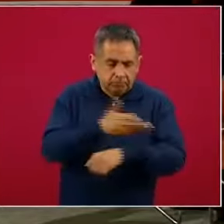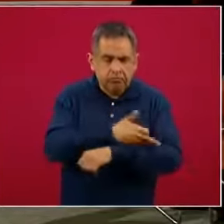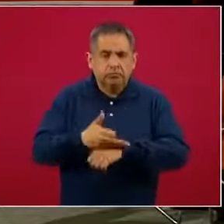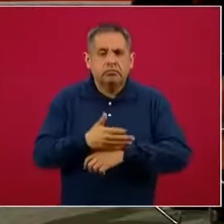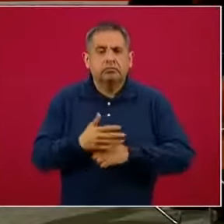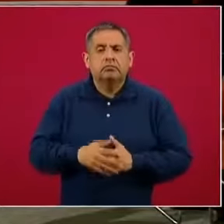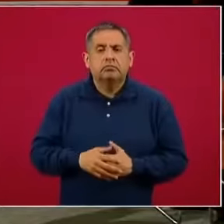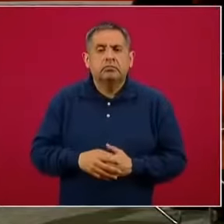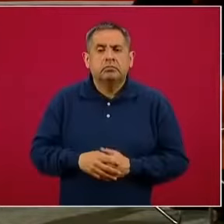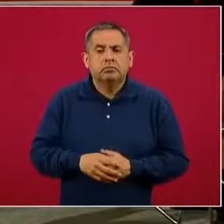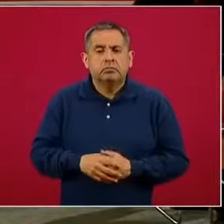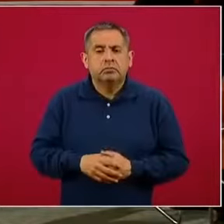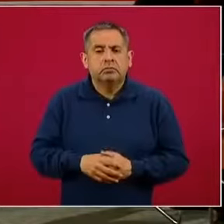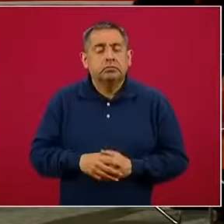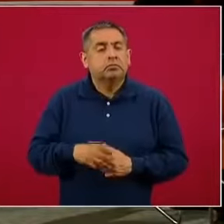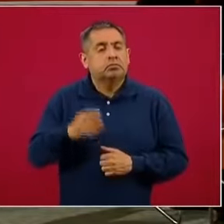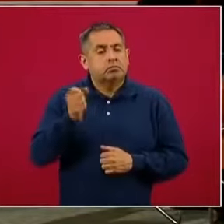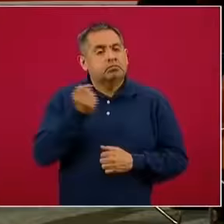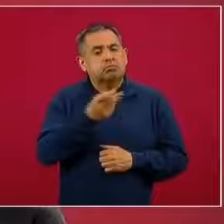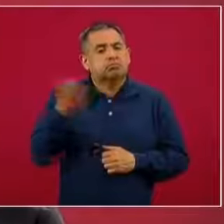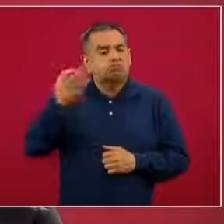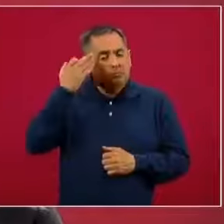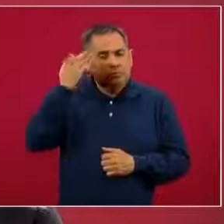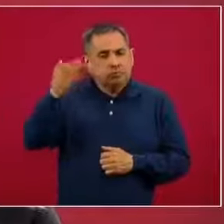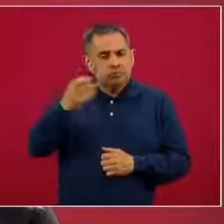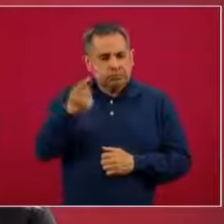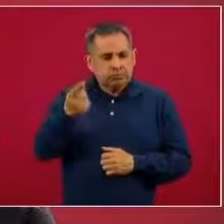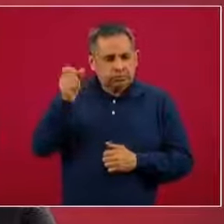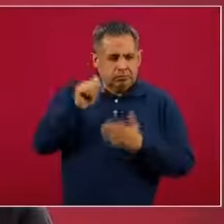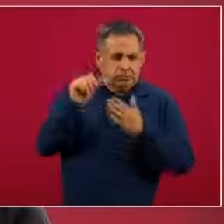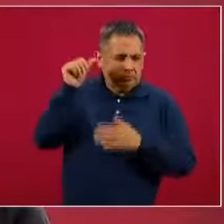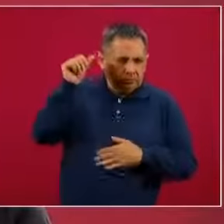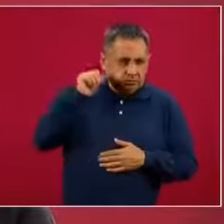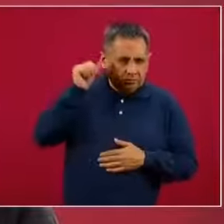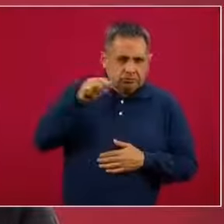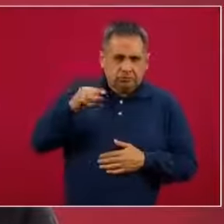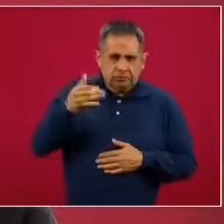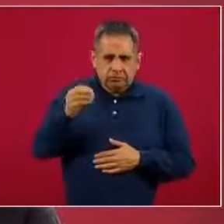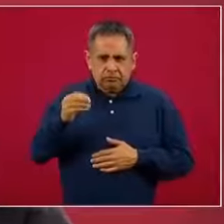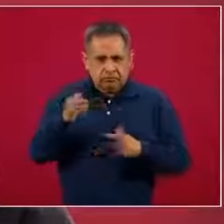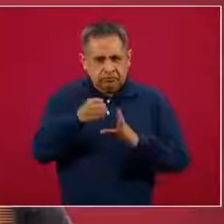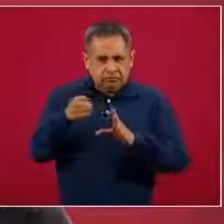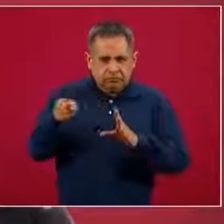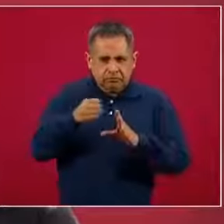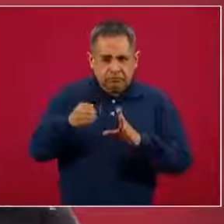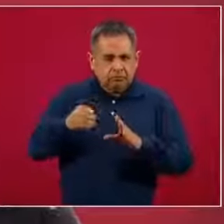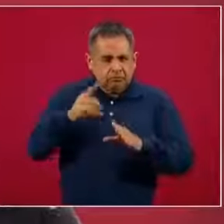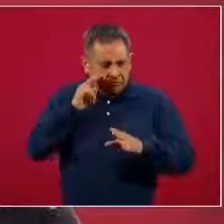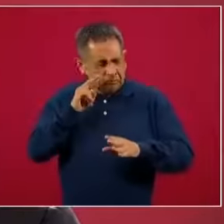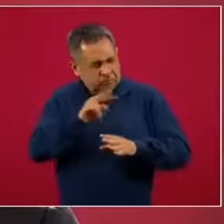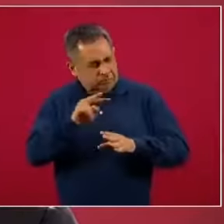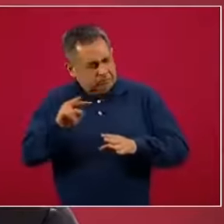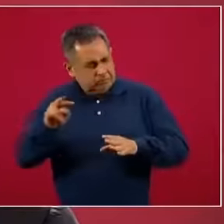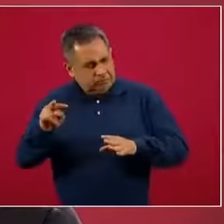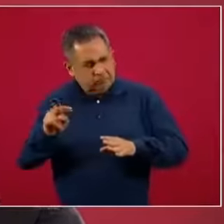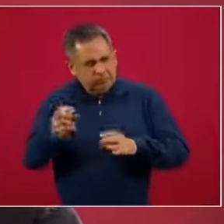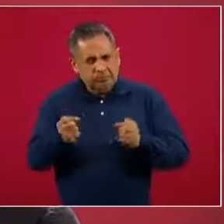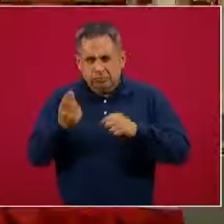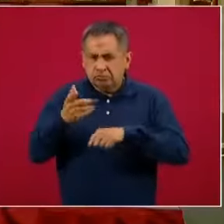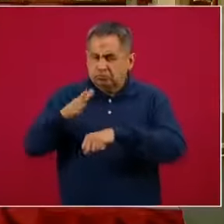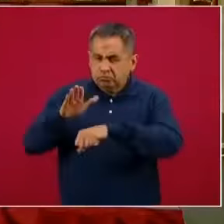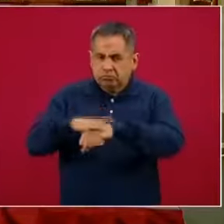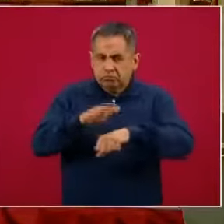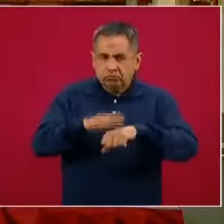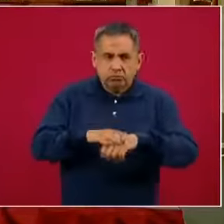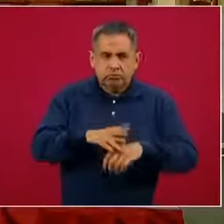familiar. Durante algún tiempo, justamente en esos meses, abril y mayo, vimos emerger, junto con algunos señalamientos